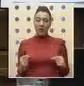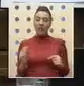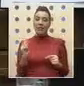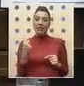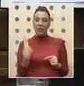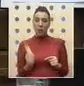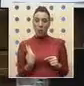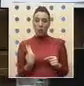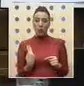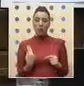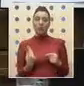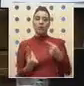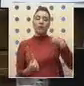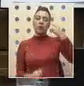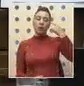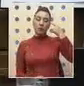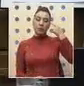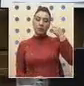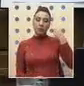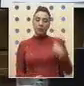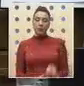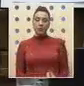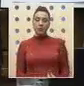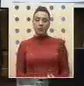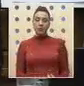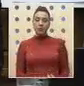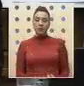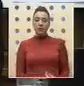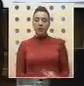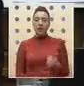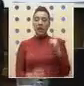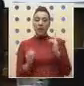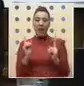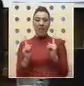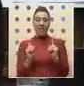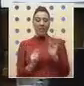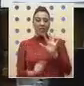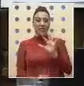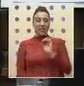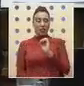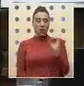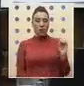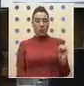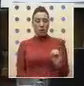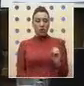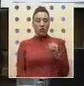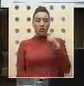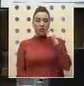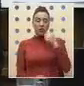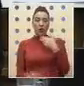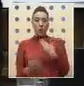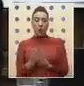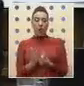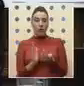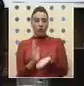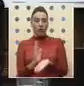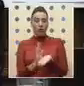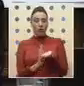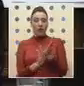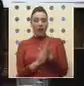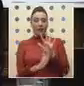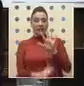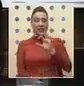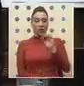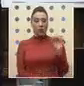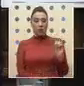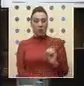En segundo lugar, nos parece que así como hay una banda ahora de 5%, eso quiere decir que cuando sube hasta